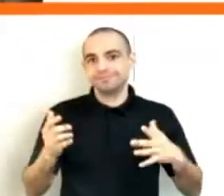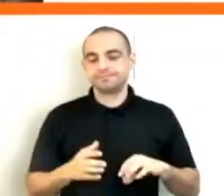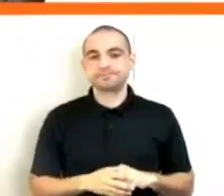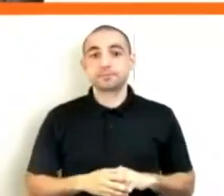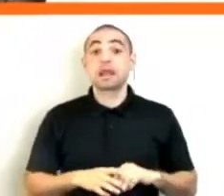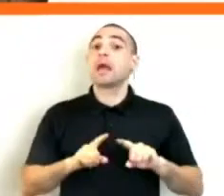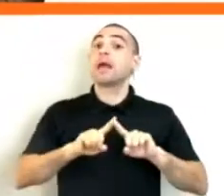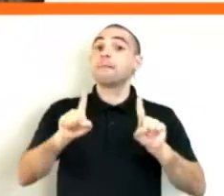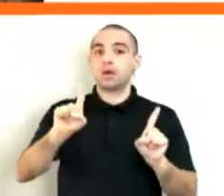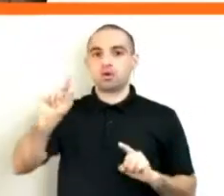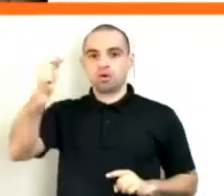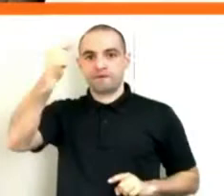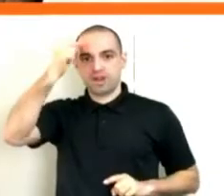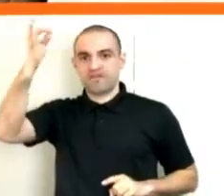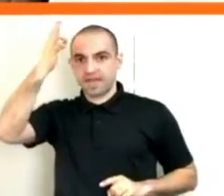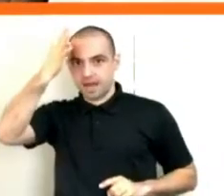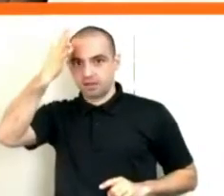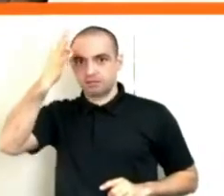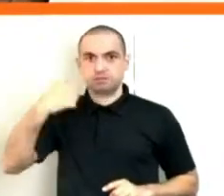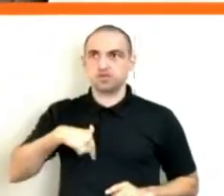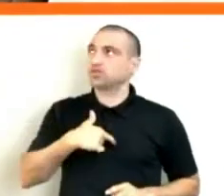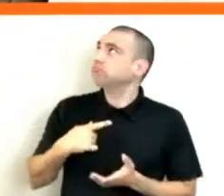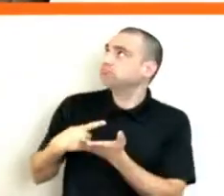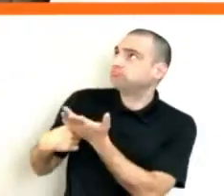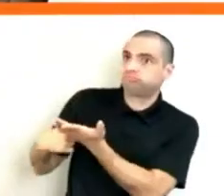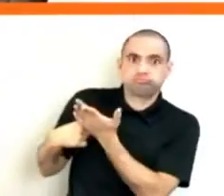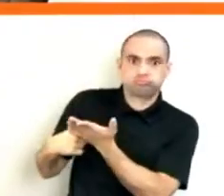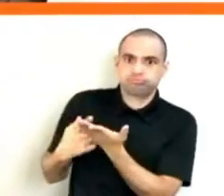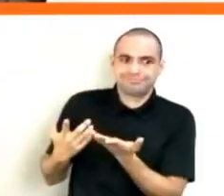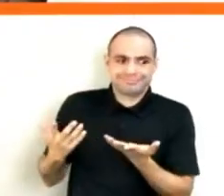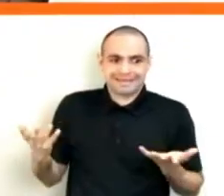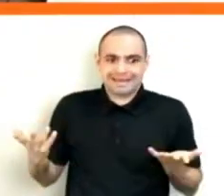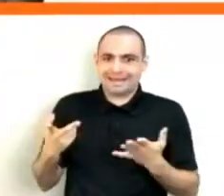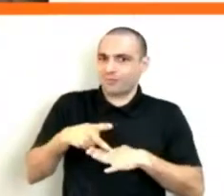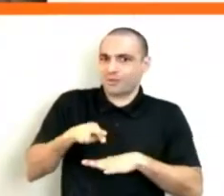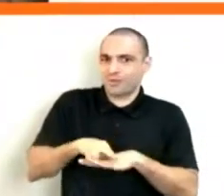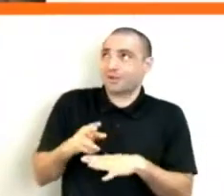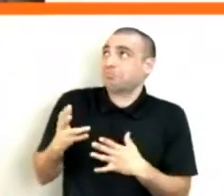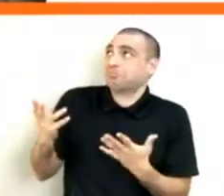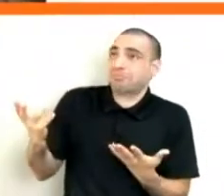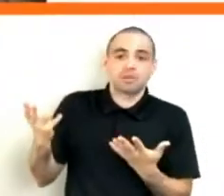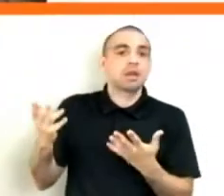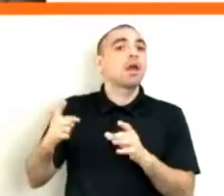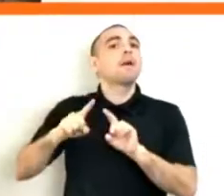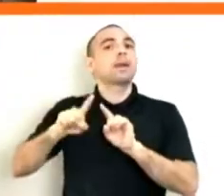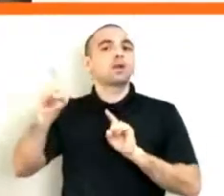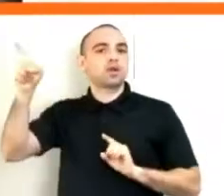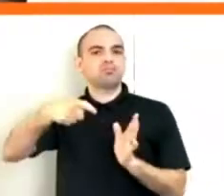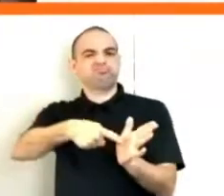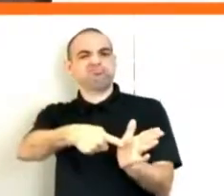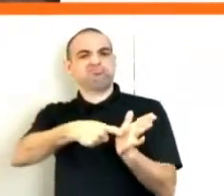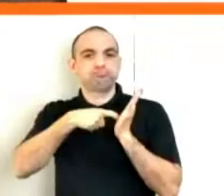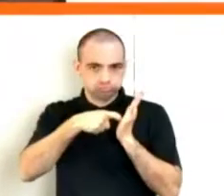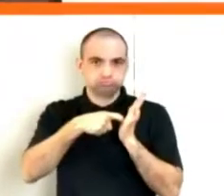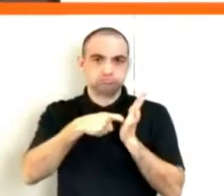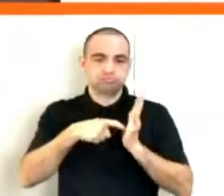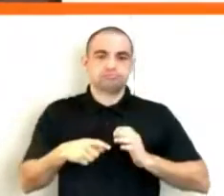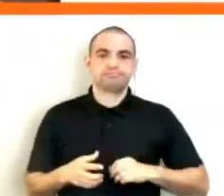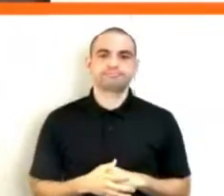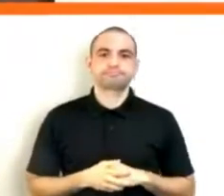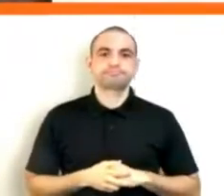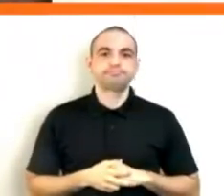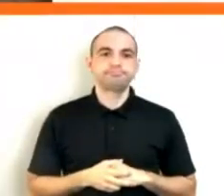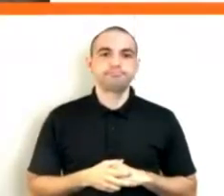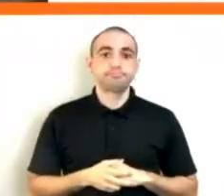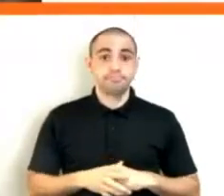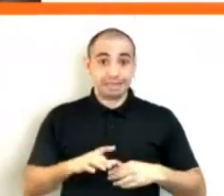exigió. Inclusive lo consultamos porque entendíamos que pues, no procedía, por llamarlo de alguna manera, pero es una exigencia federal. Así que una vez usted